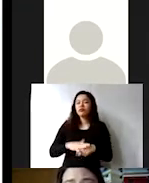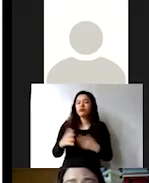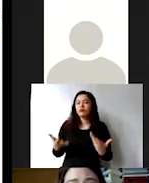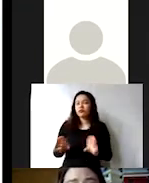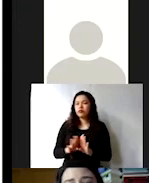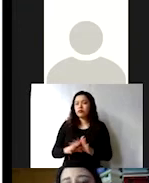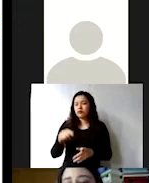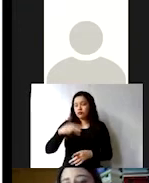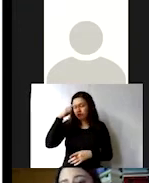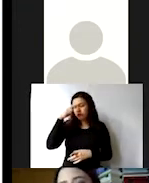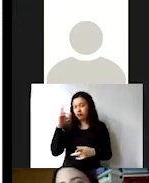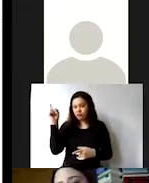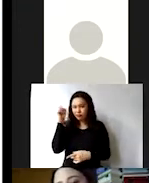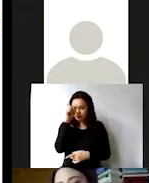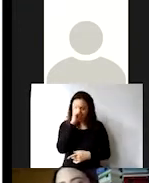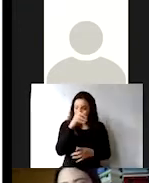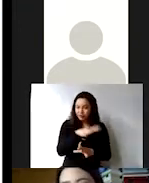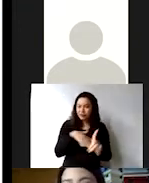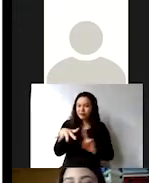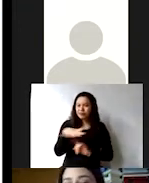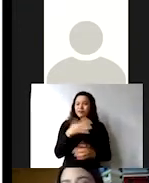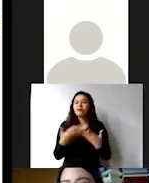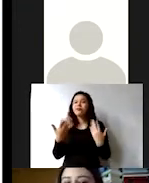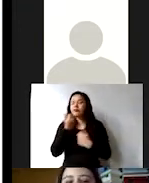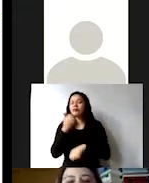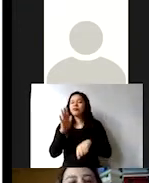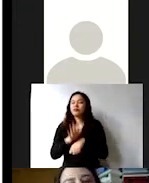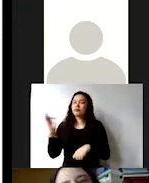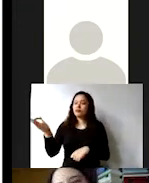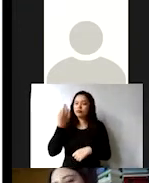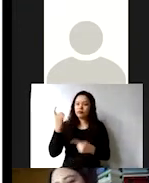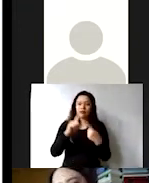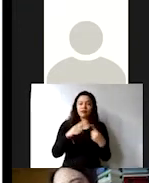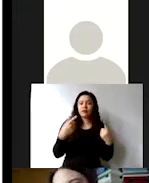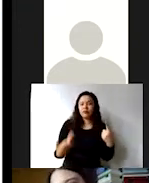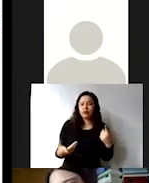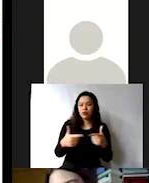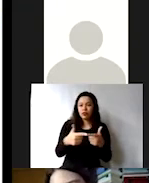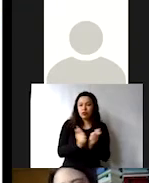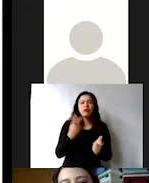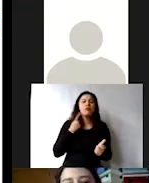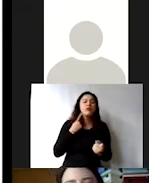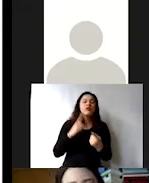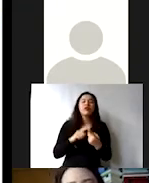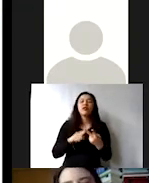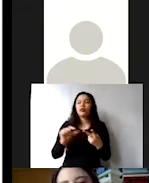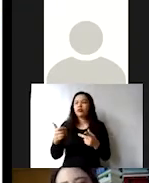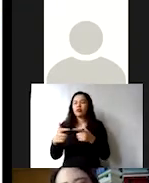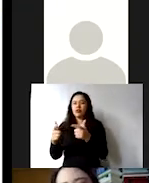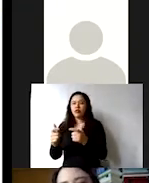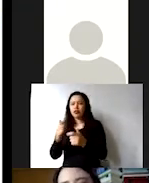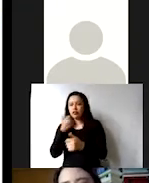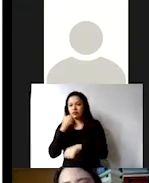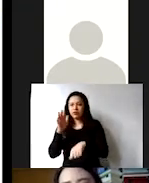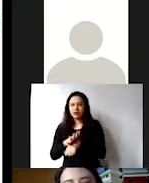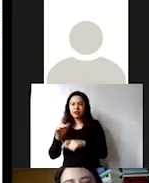México, donde a veces la administración federal es un partido, la administración federal es otro partido y la administración municipal